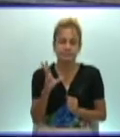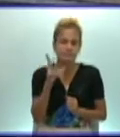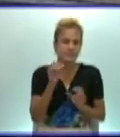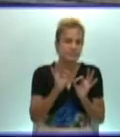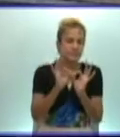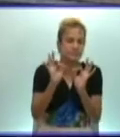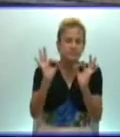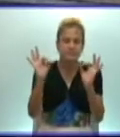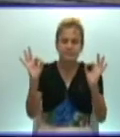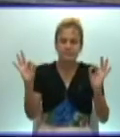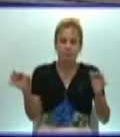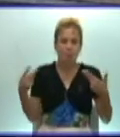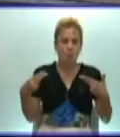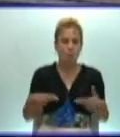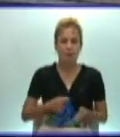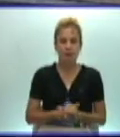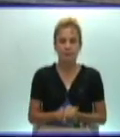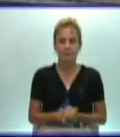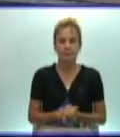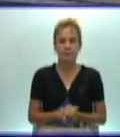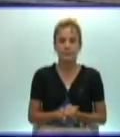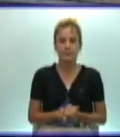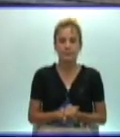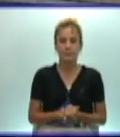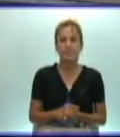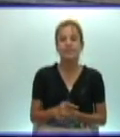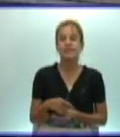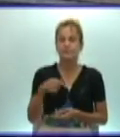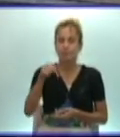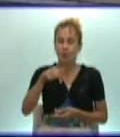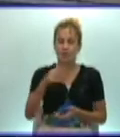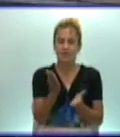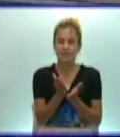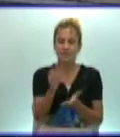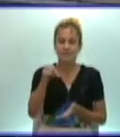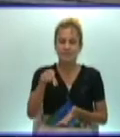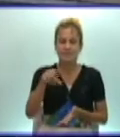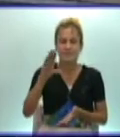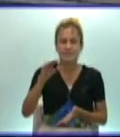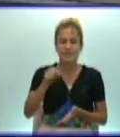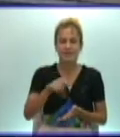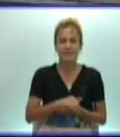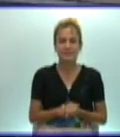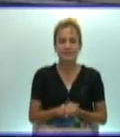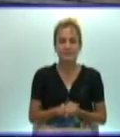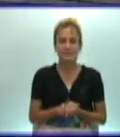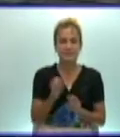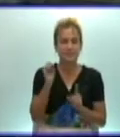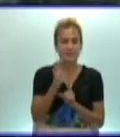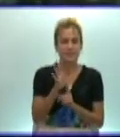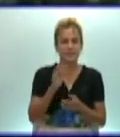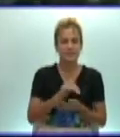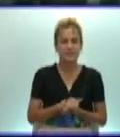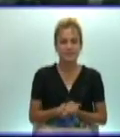humana, estaremos dedicando nuestro espacio televisivo. Comencemos.